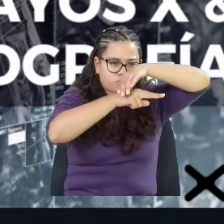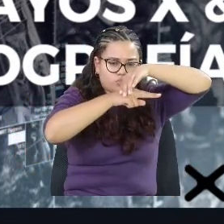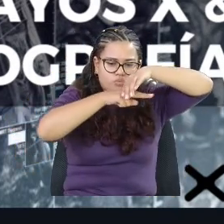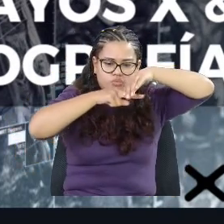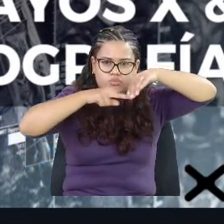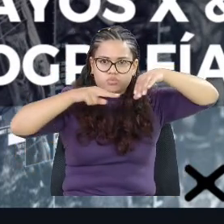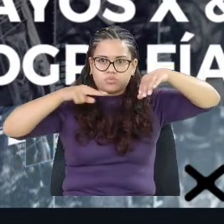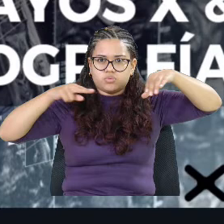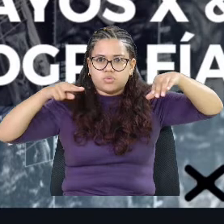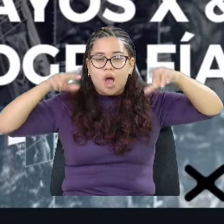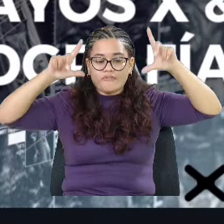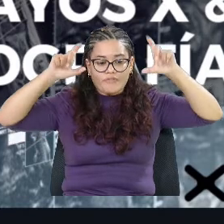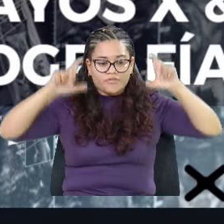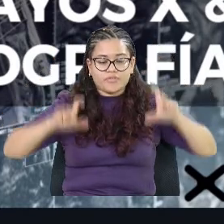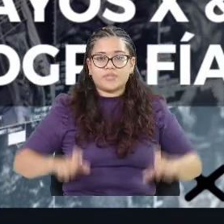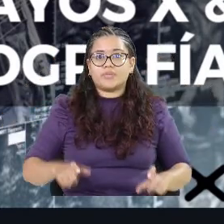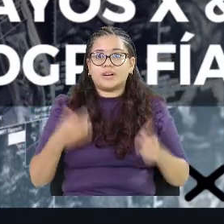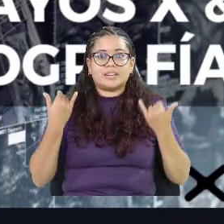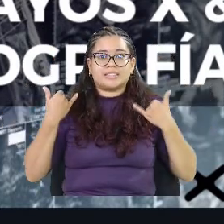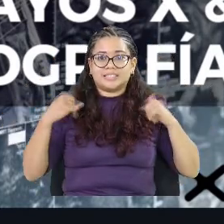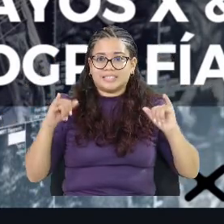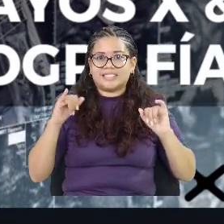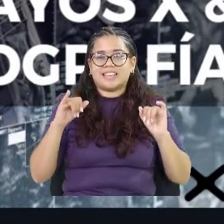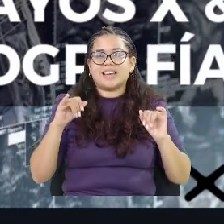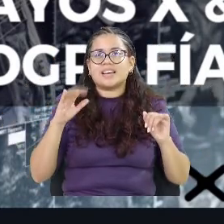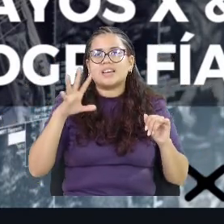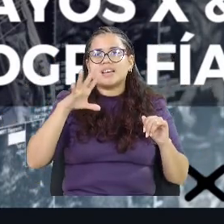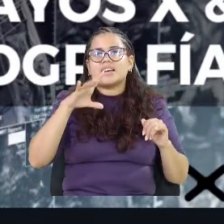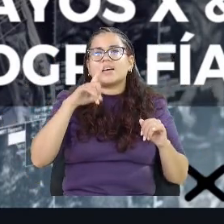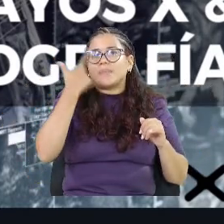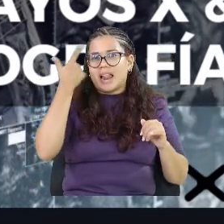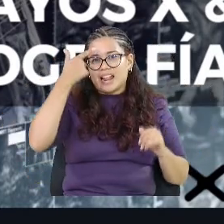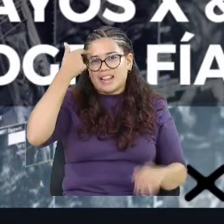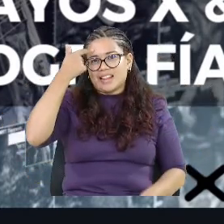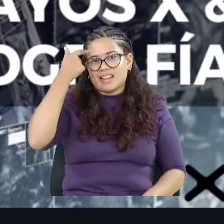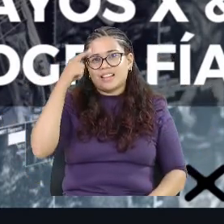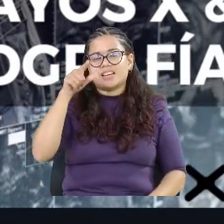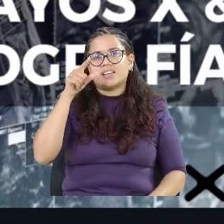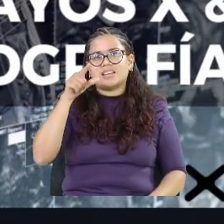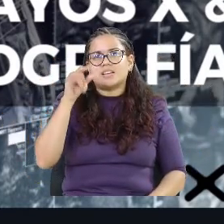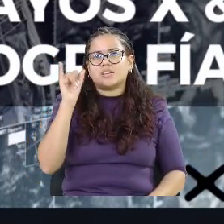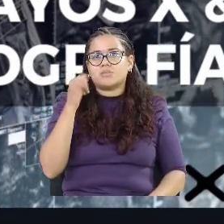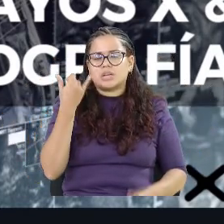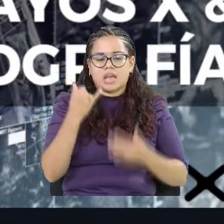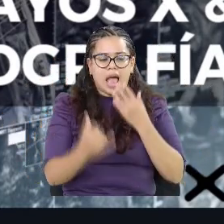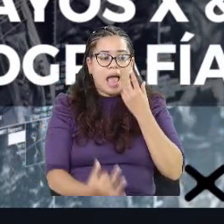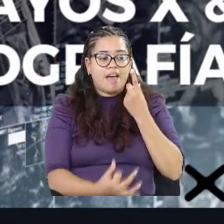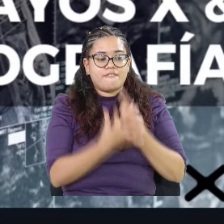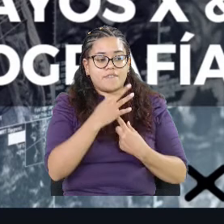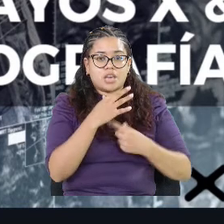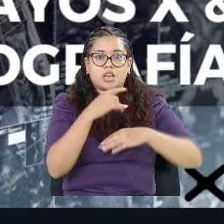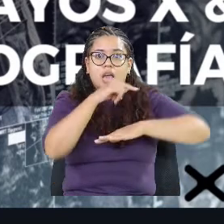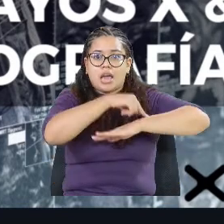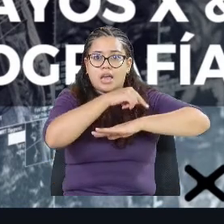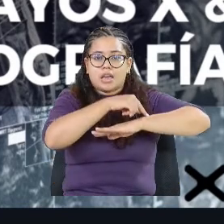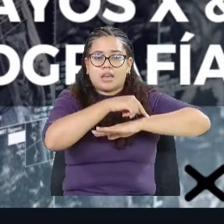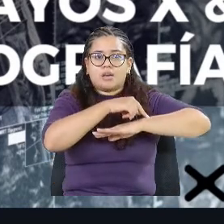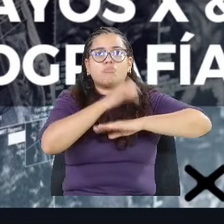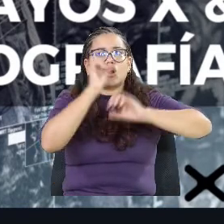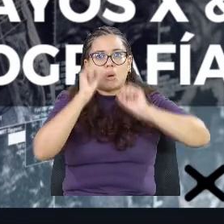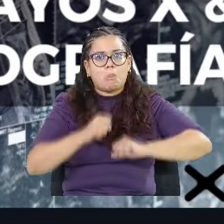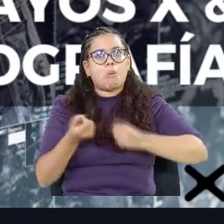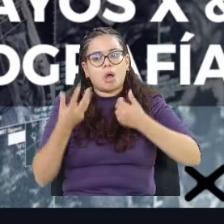imagen exterior o perimetral de la parte afectada, también nos da información